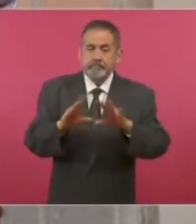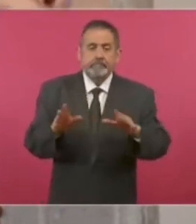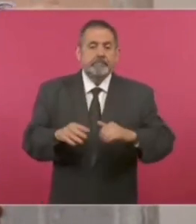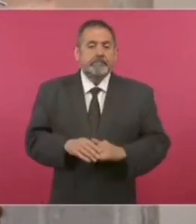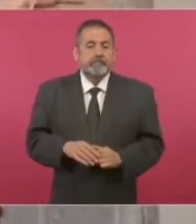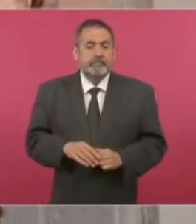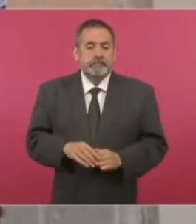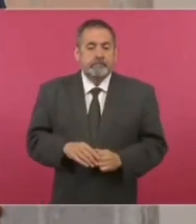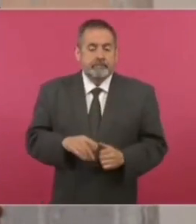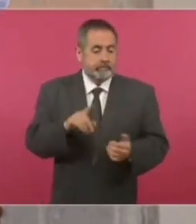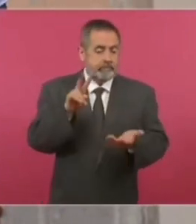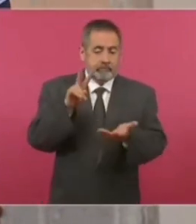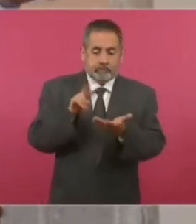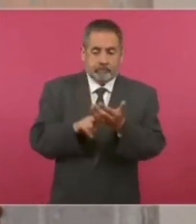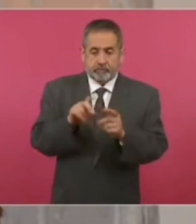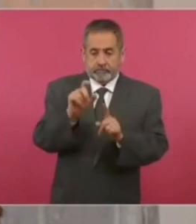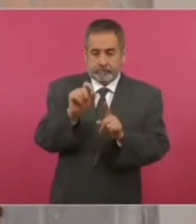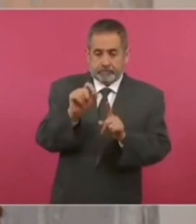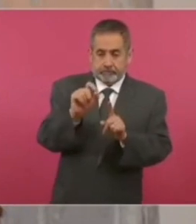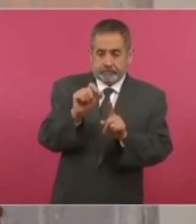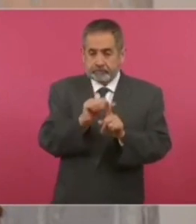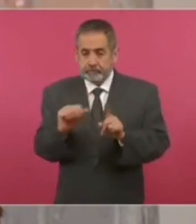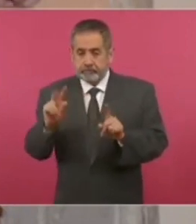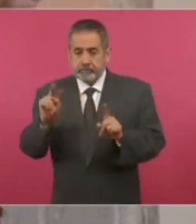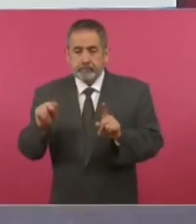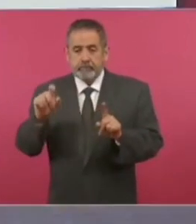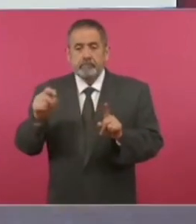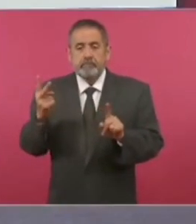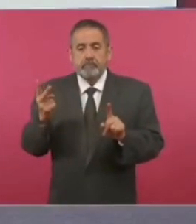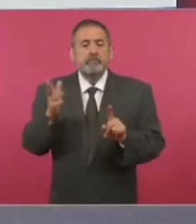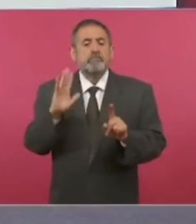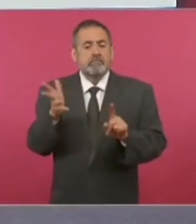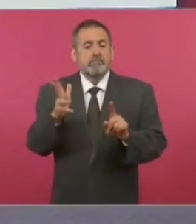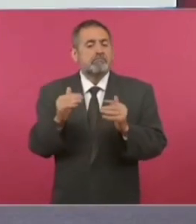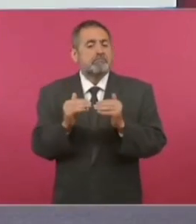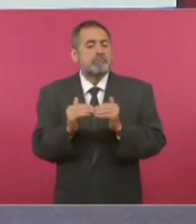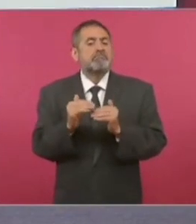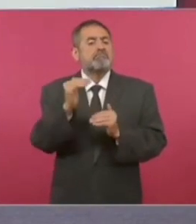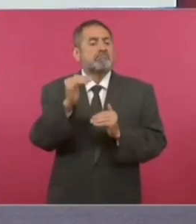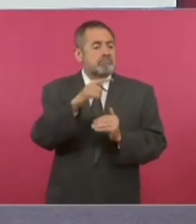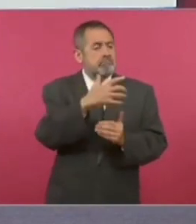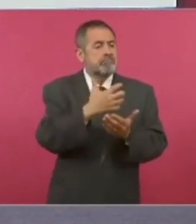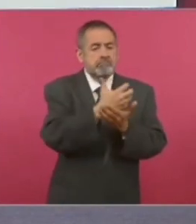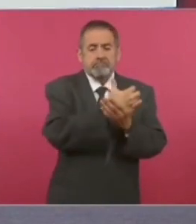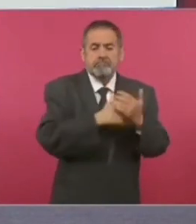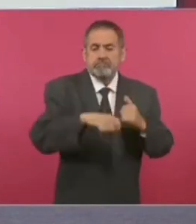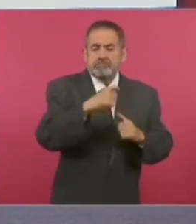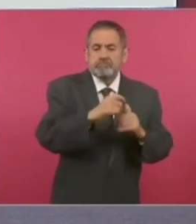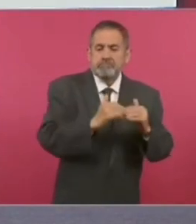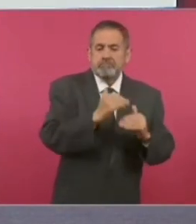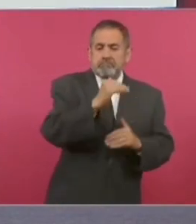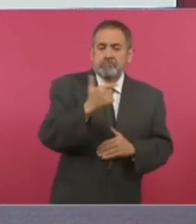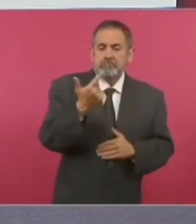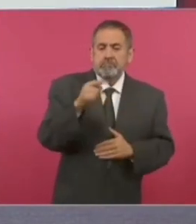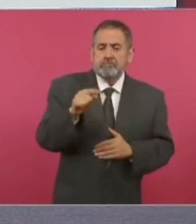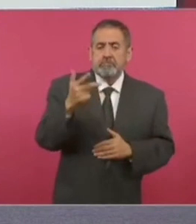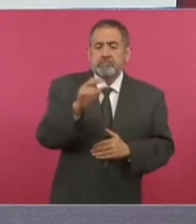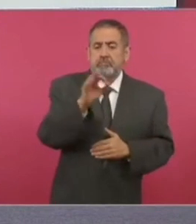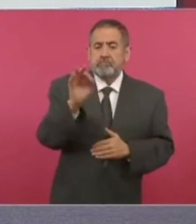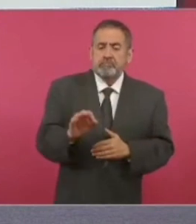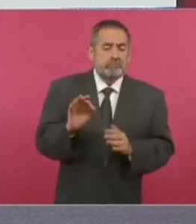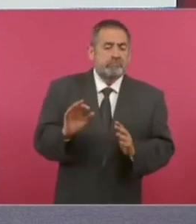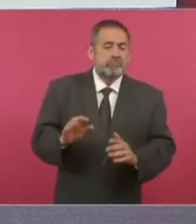de 2020 a 2022 ya aumentaron sus ingresos en 7.8%.